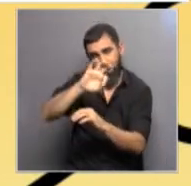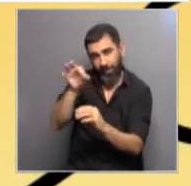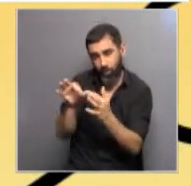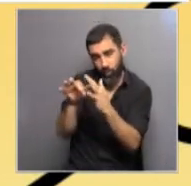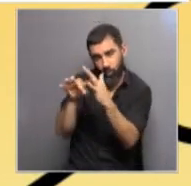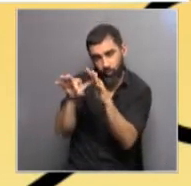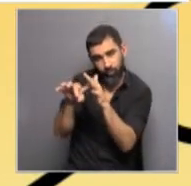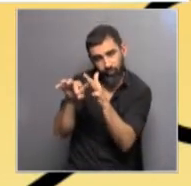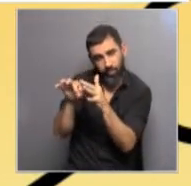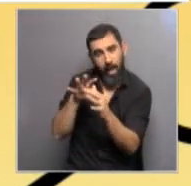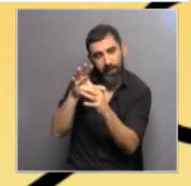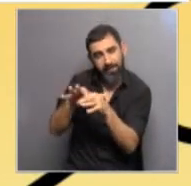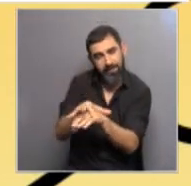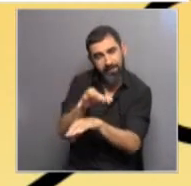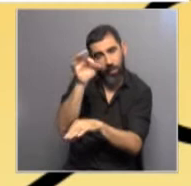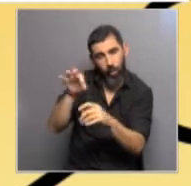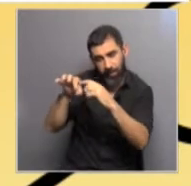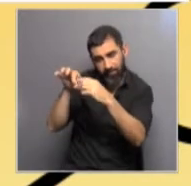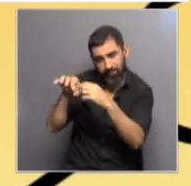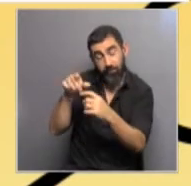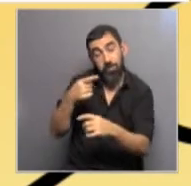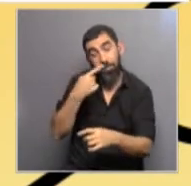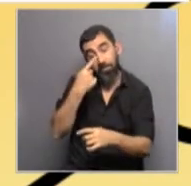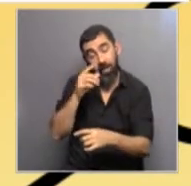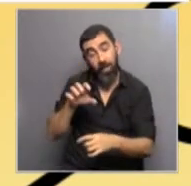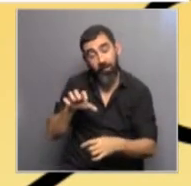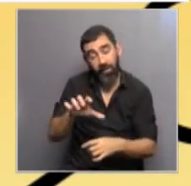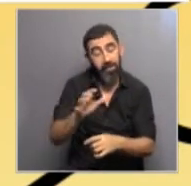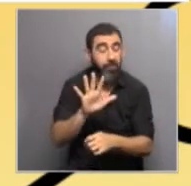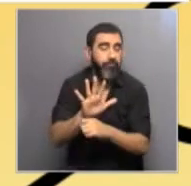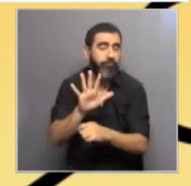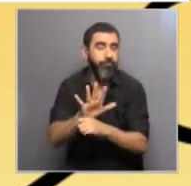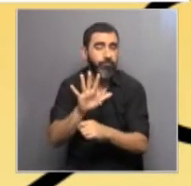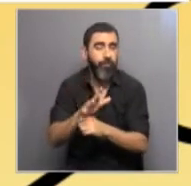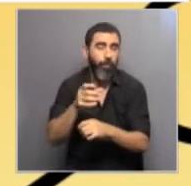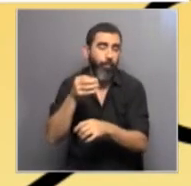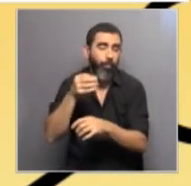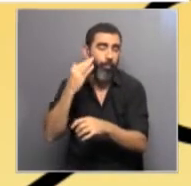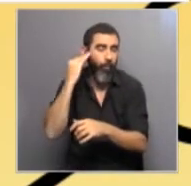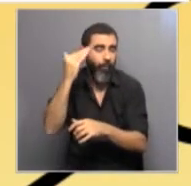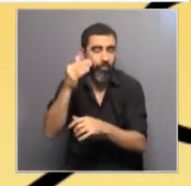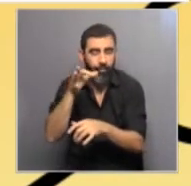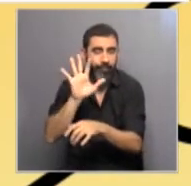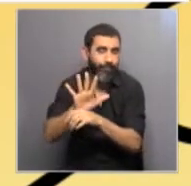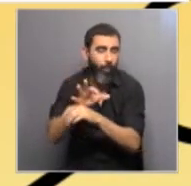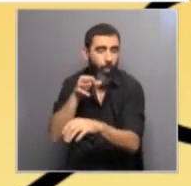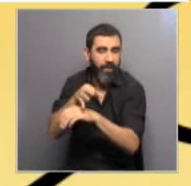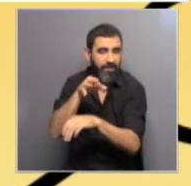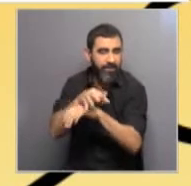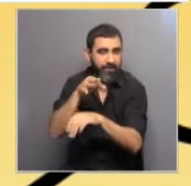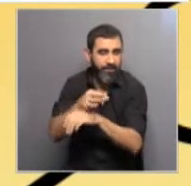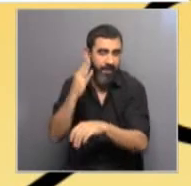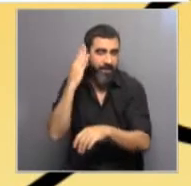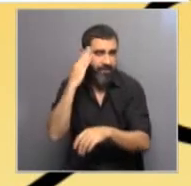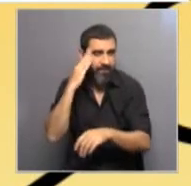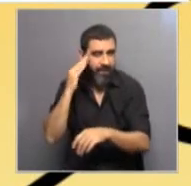células inmunitarias, y lo que es interesante es que estas bacterias son como de alguna manera profesores o entrenadores que les van